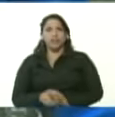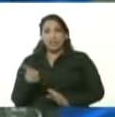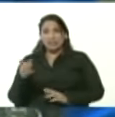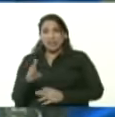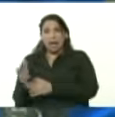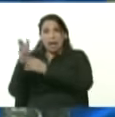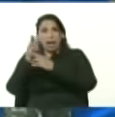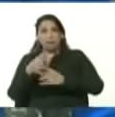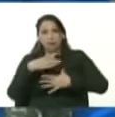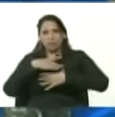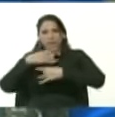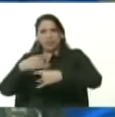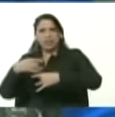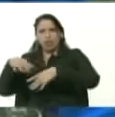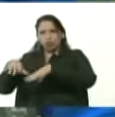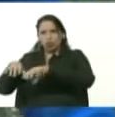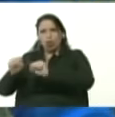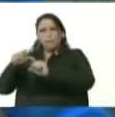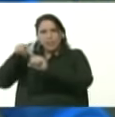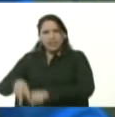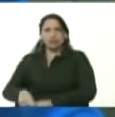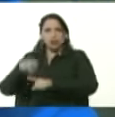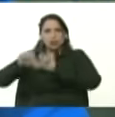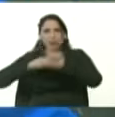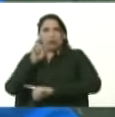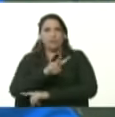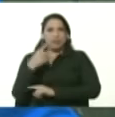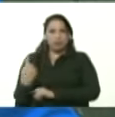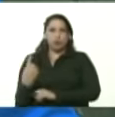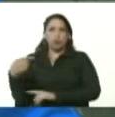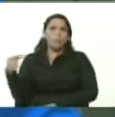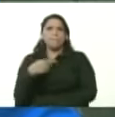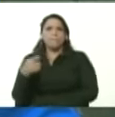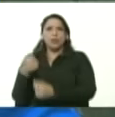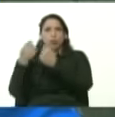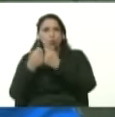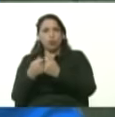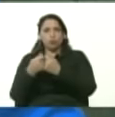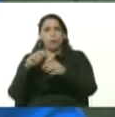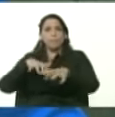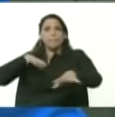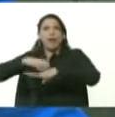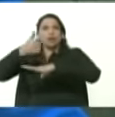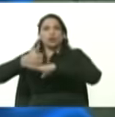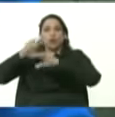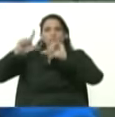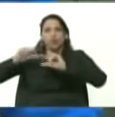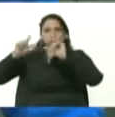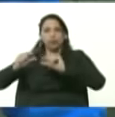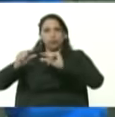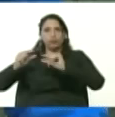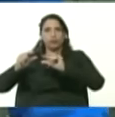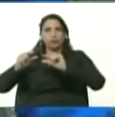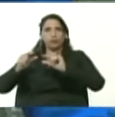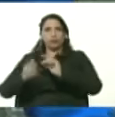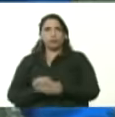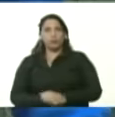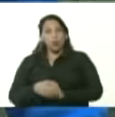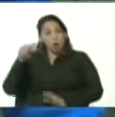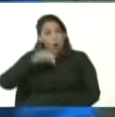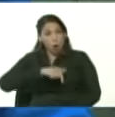preferida de dominación en el siglo XXI, menos costo y mayor rentabilidad neocolonial.